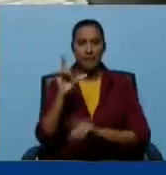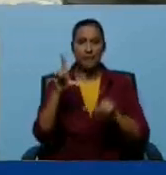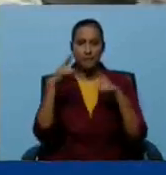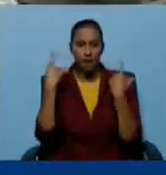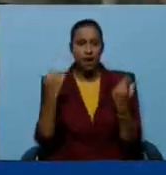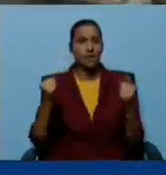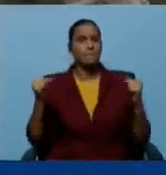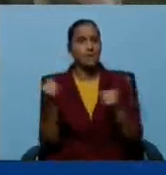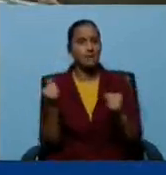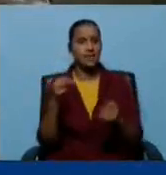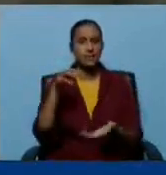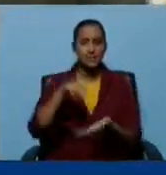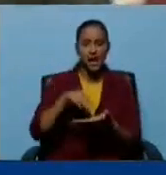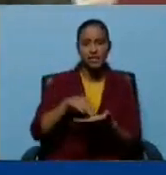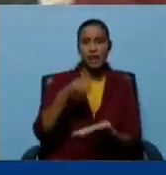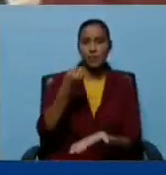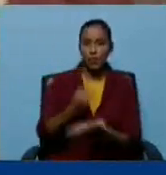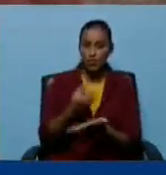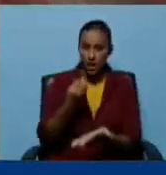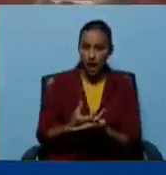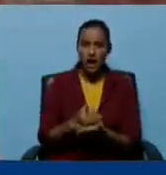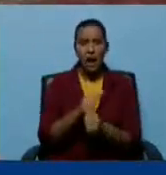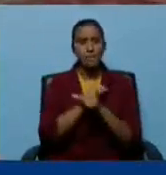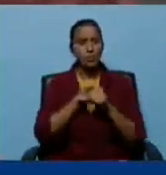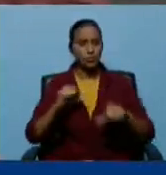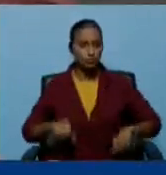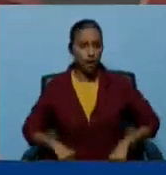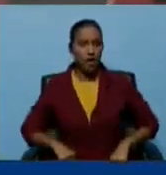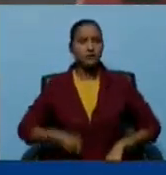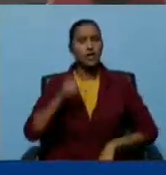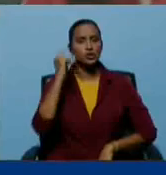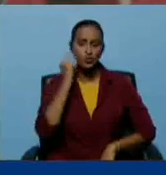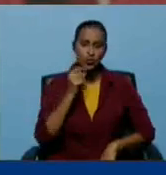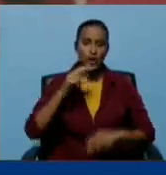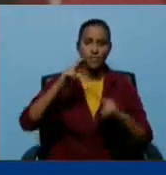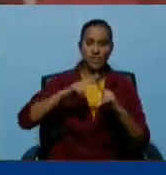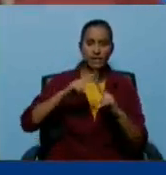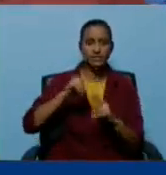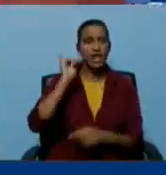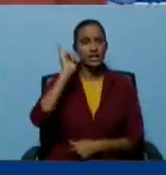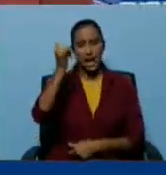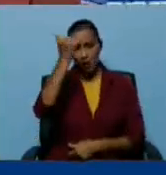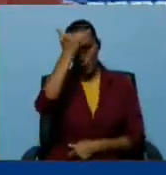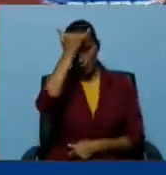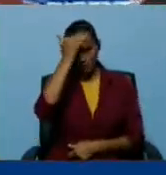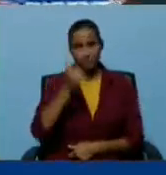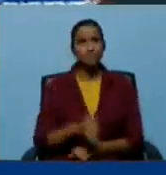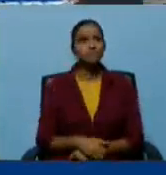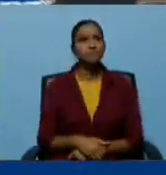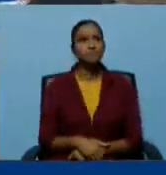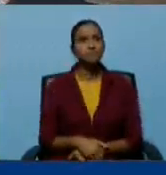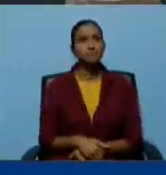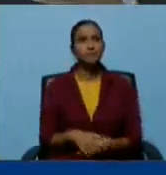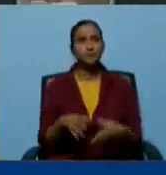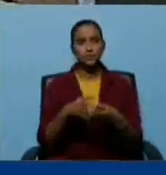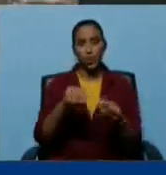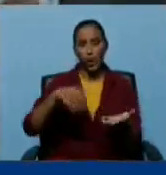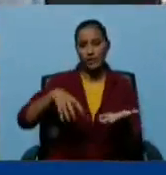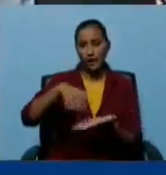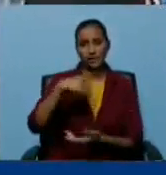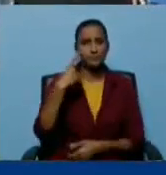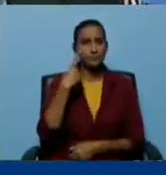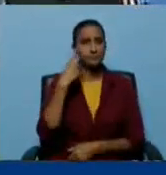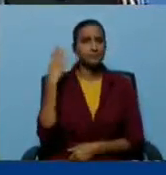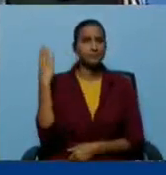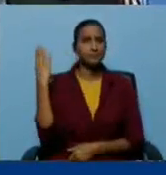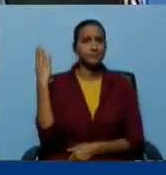Mérida, Miranda, Monagas, Portuguesa, Sucre, Táchira, Trujillo y Yaracuy. Espero dentro de un